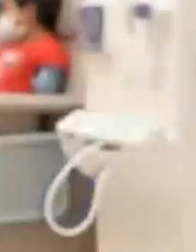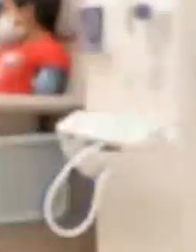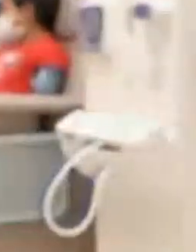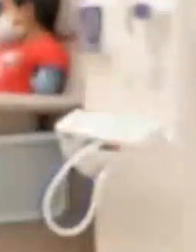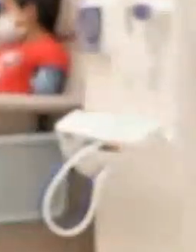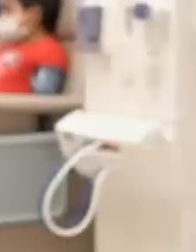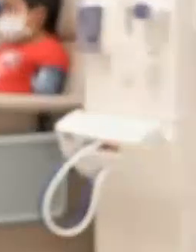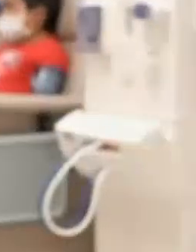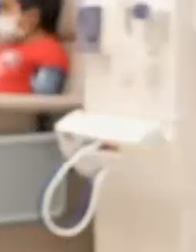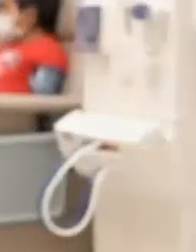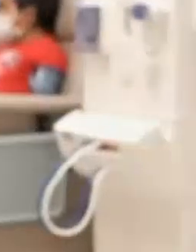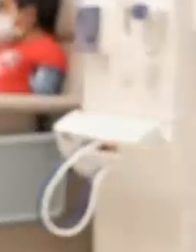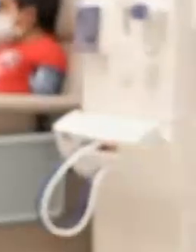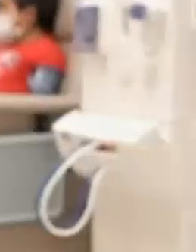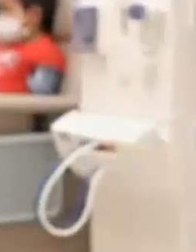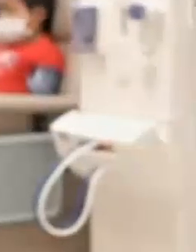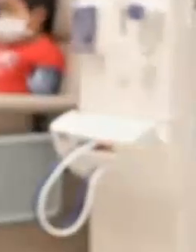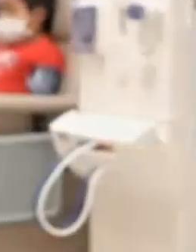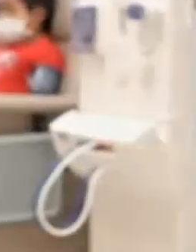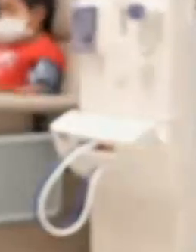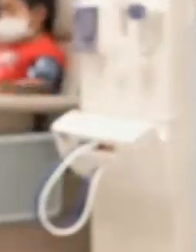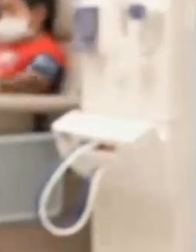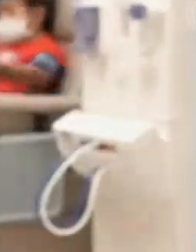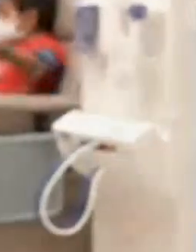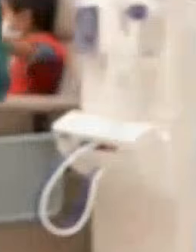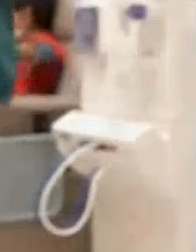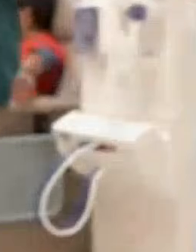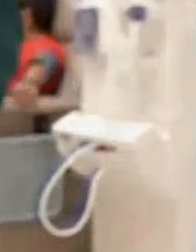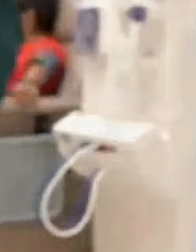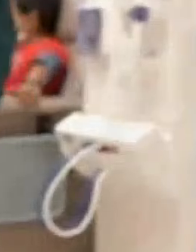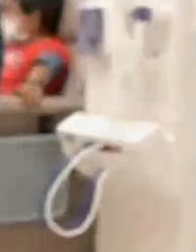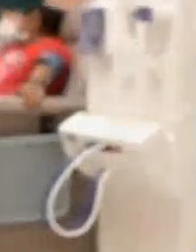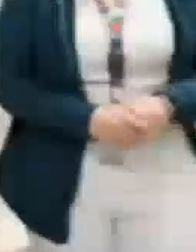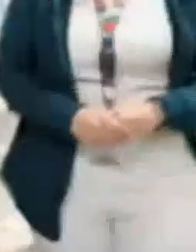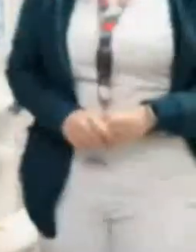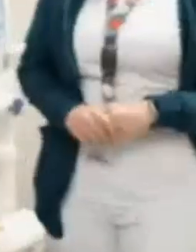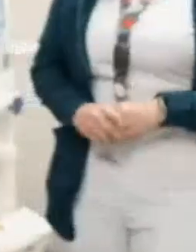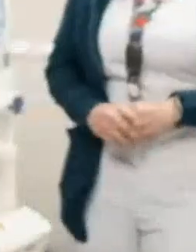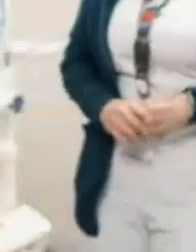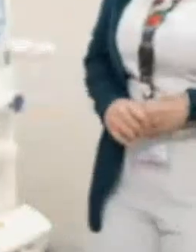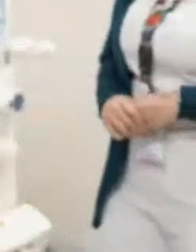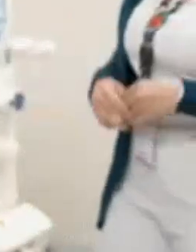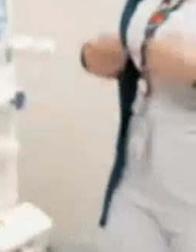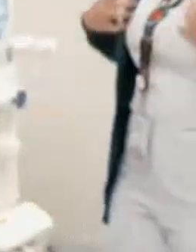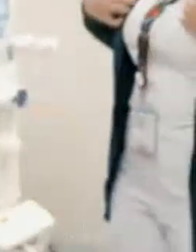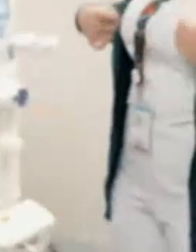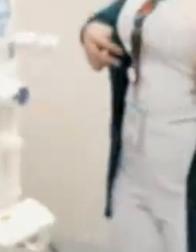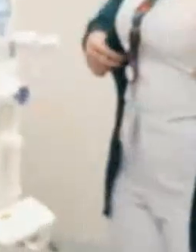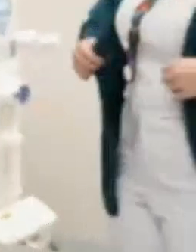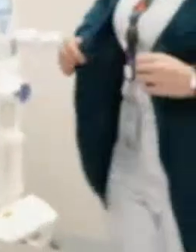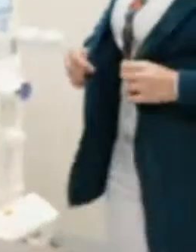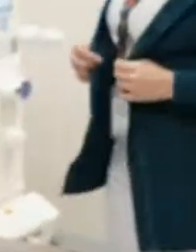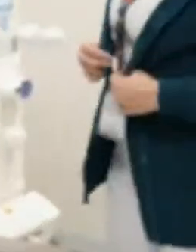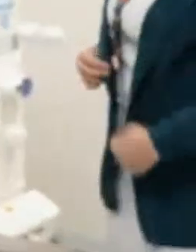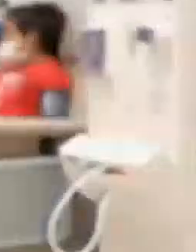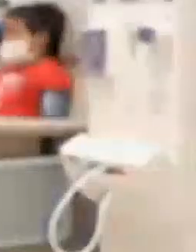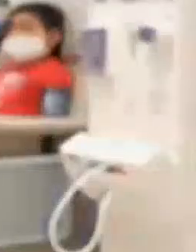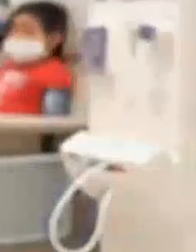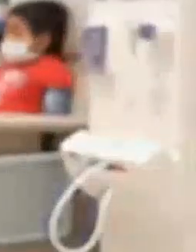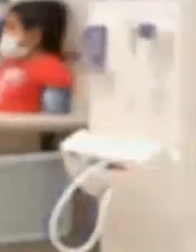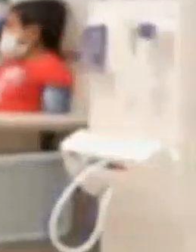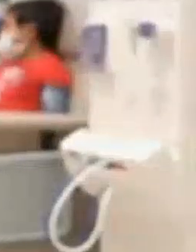traje aquí y fue cuando me dijeron que él tenía insuficiencia renal. Empezaron con diálisis y ya